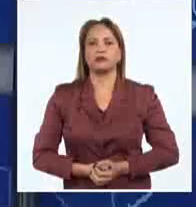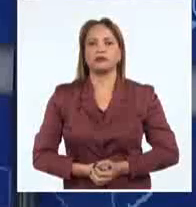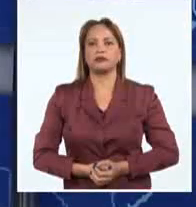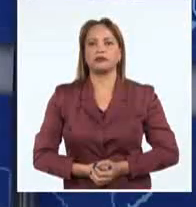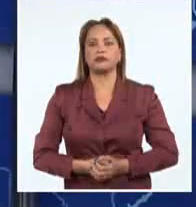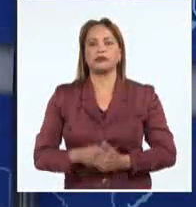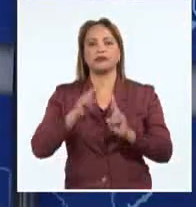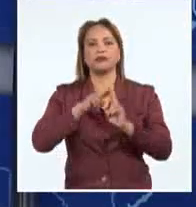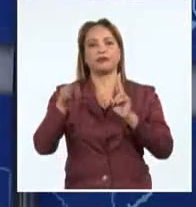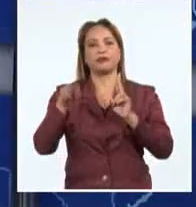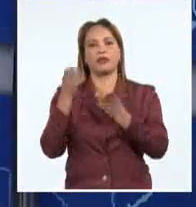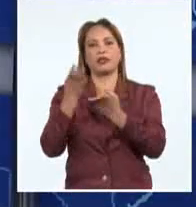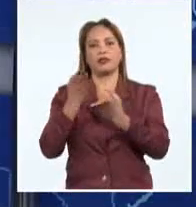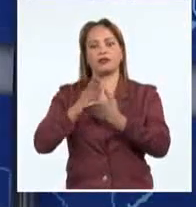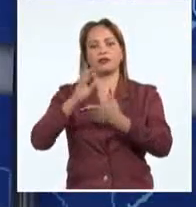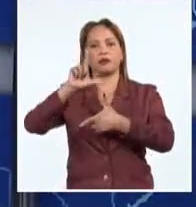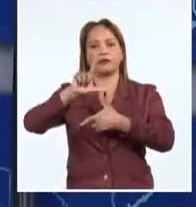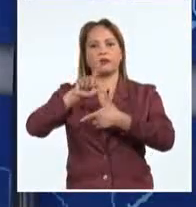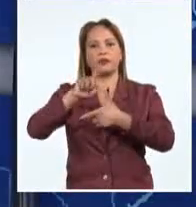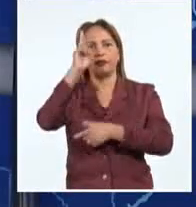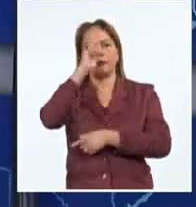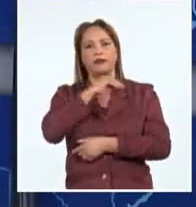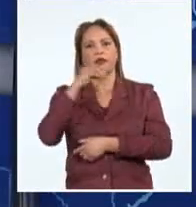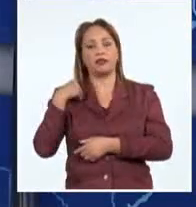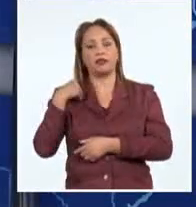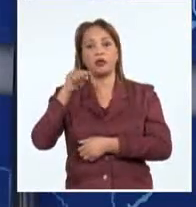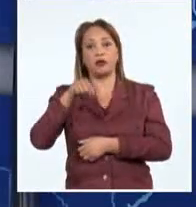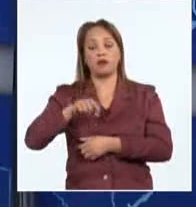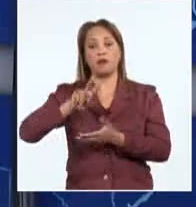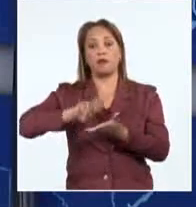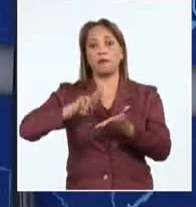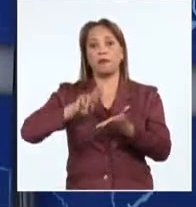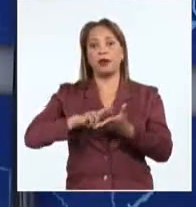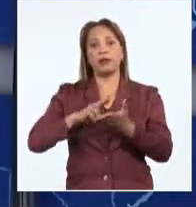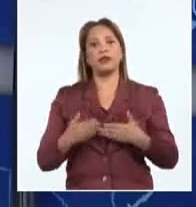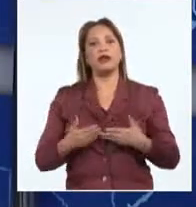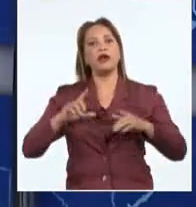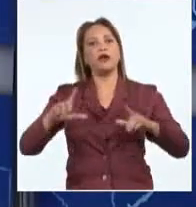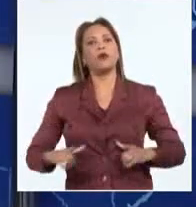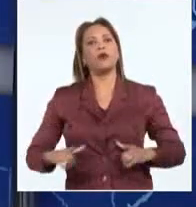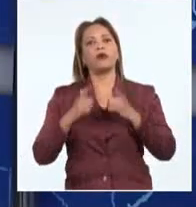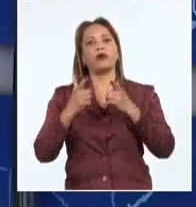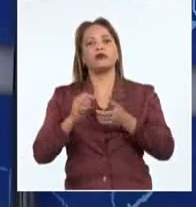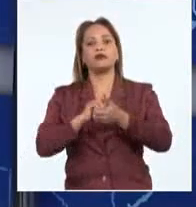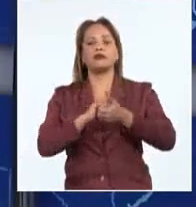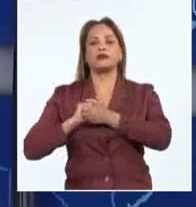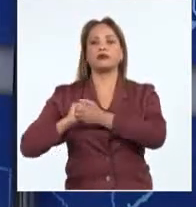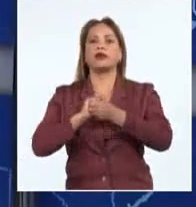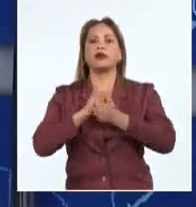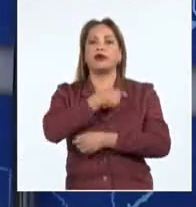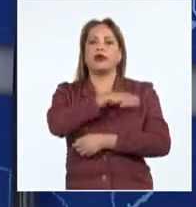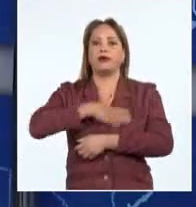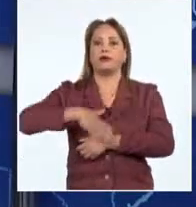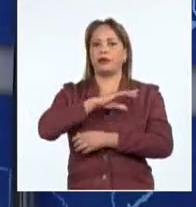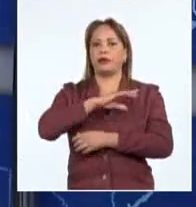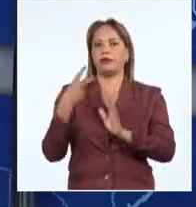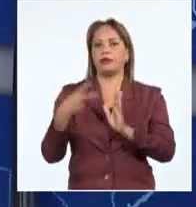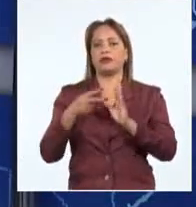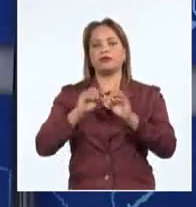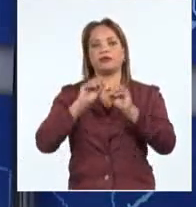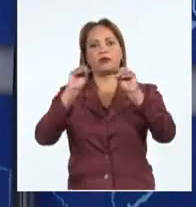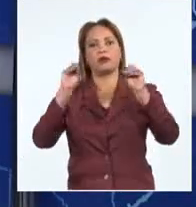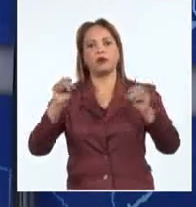El teatro de la Escuela Latinoamericana de Medicina acogió este martes el acto de solidaridad con el pueblo de Siria, convocado por la Unión de